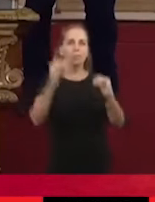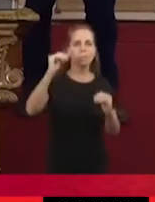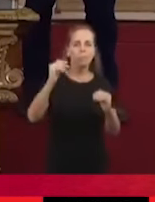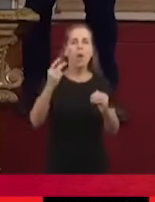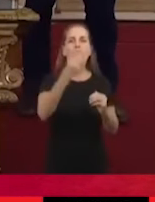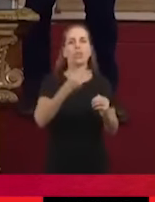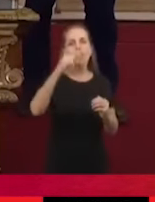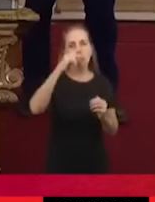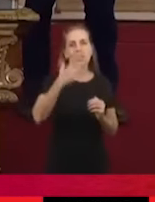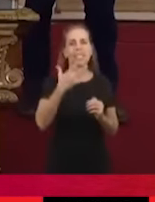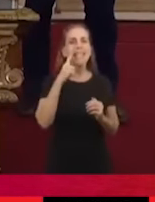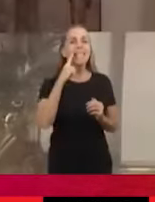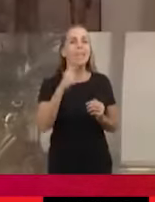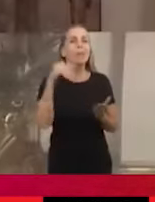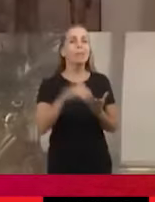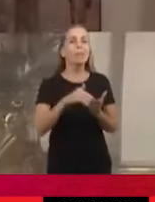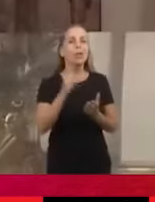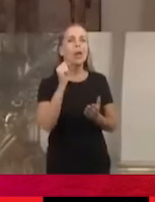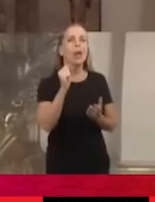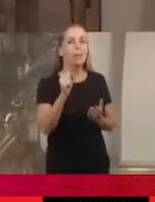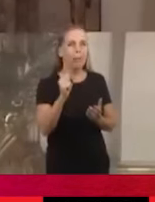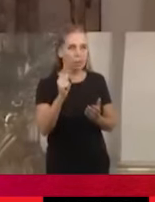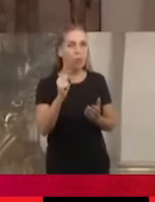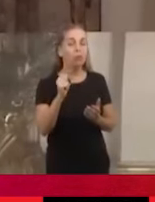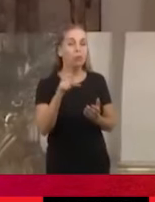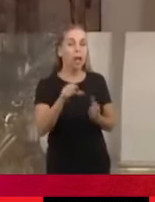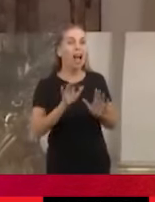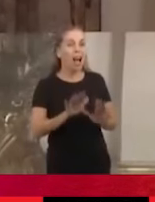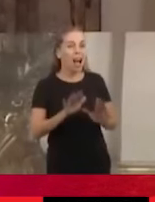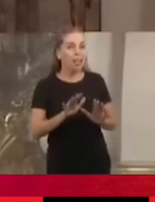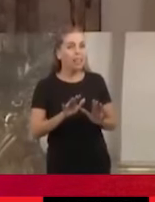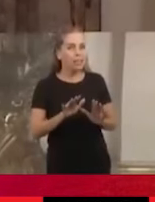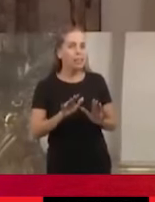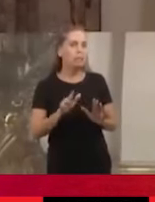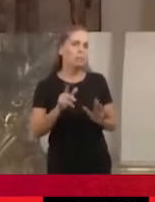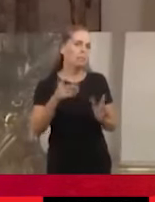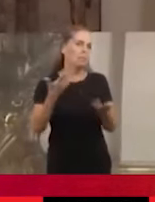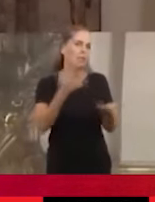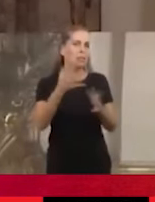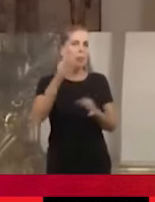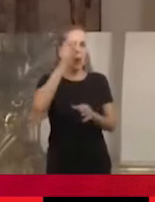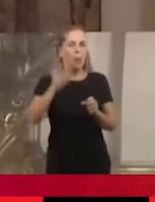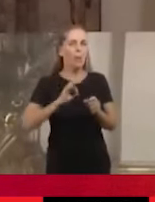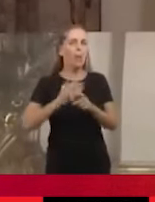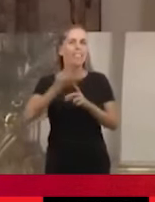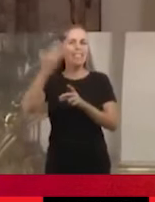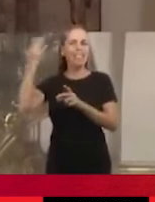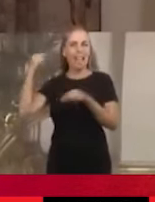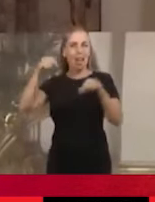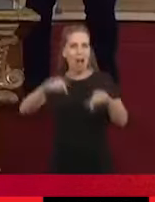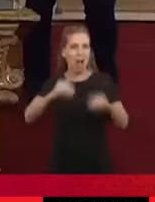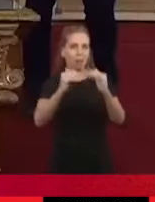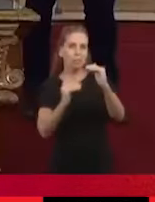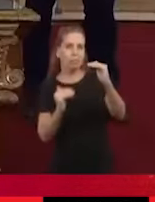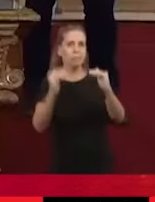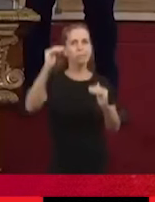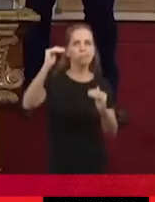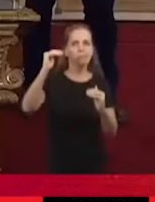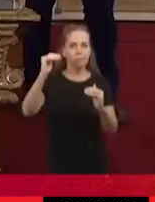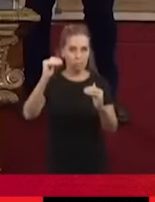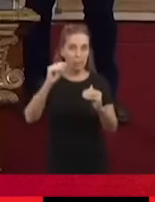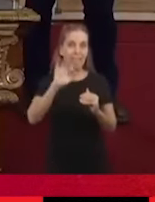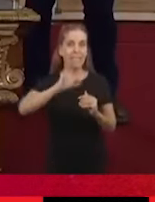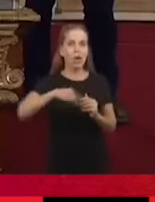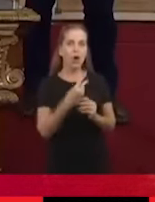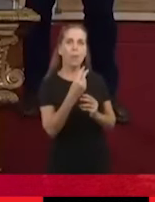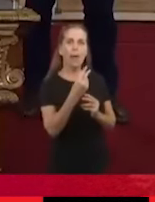realmente, decimos ya, hacer de Argentina un paraíso fiscal y tierra arrasada, ¿no?, destruyendo el